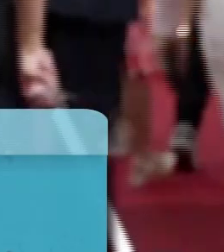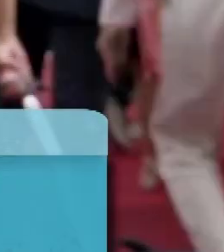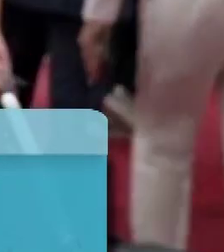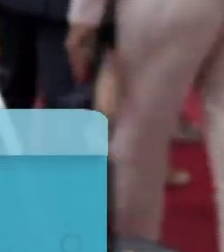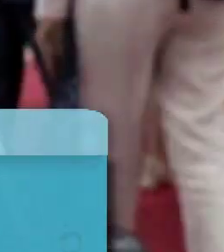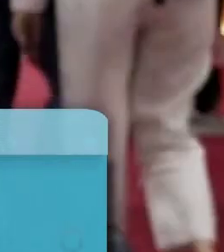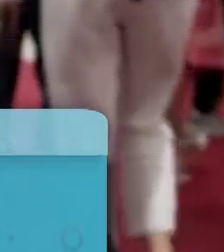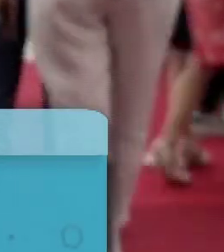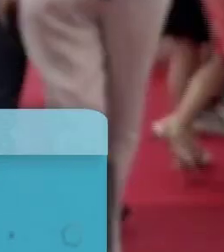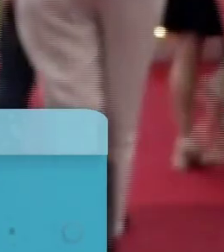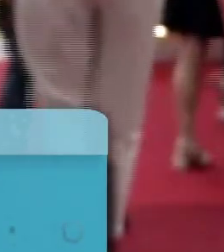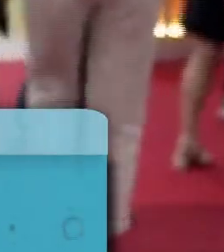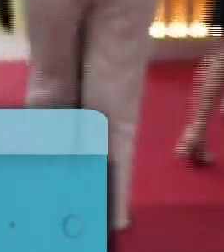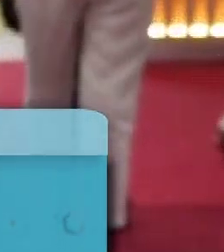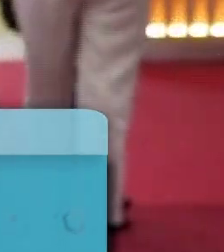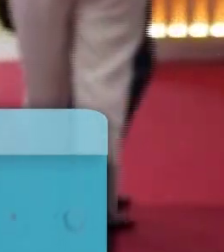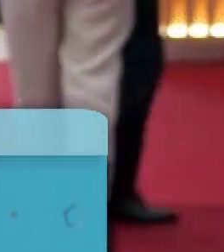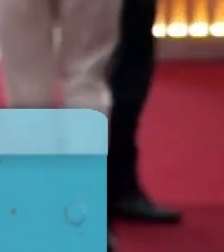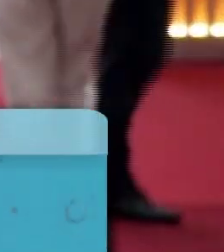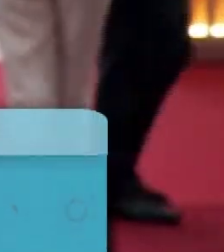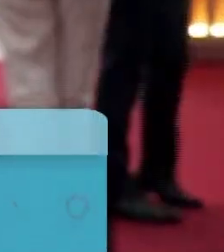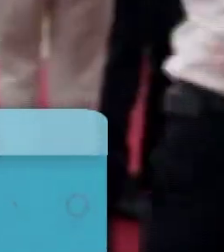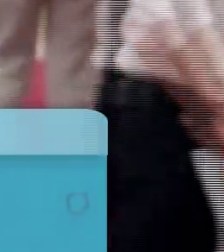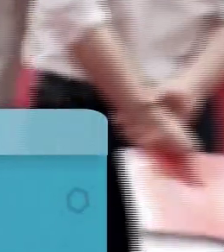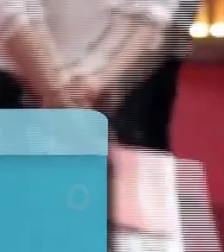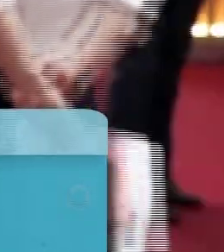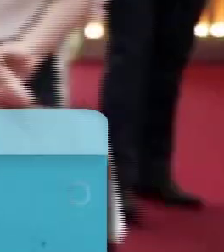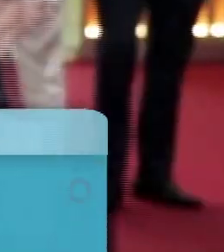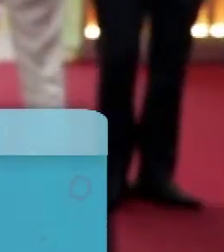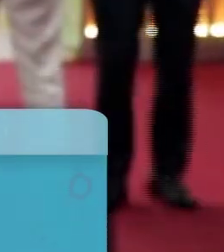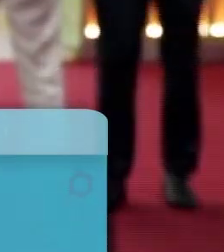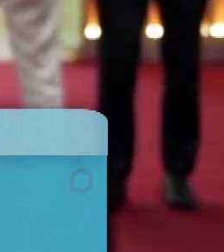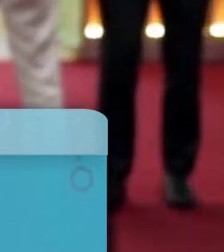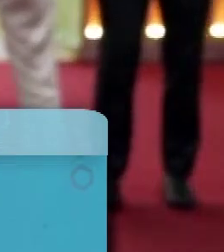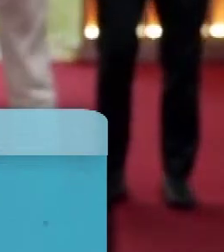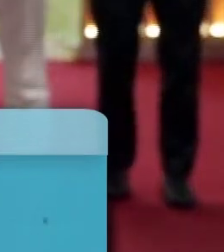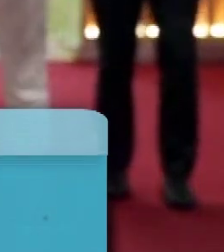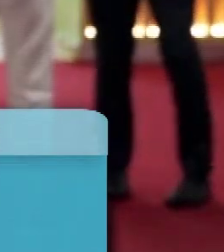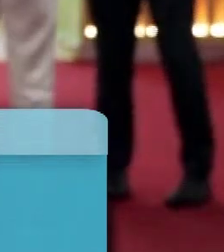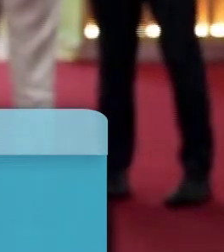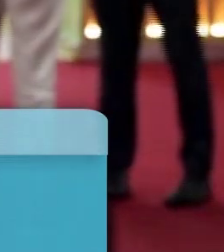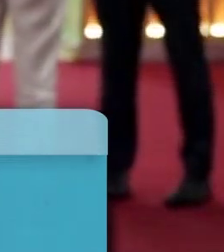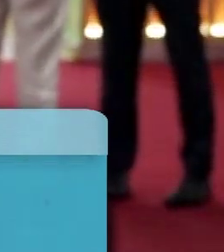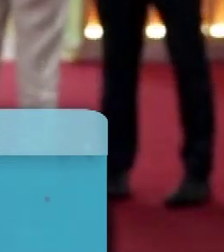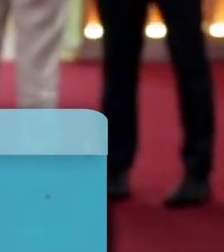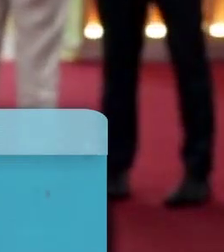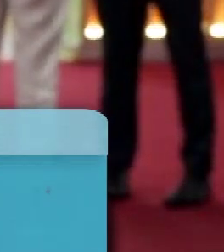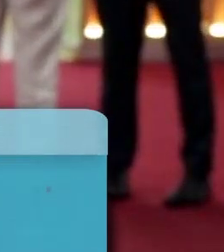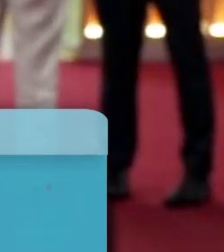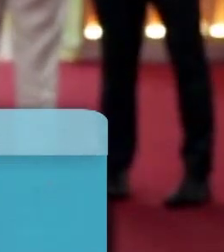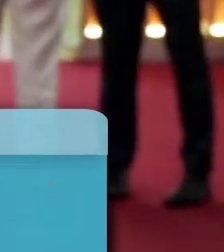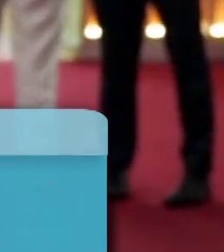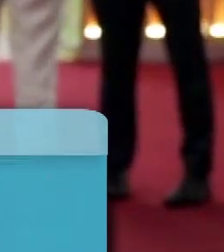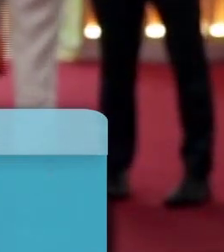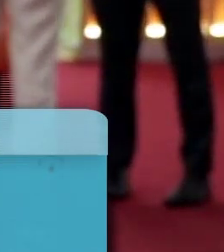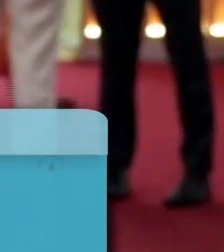país de origen, la trazabilidad. Tiene muchísimo interés por saber justamente de dónde viene. Entonces,